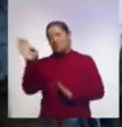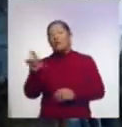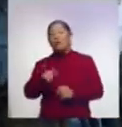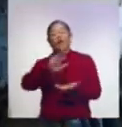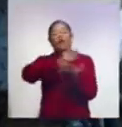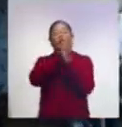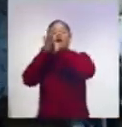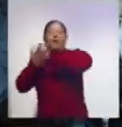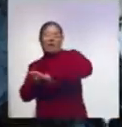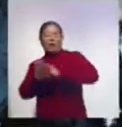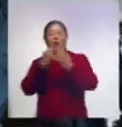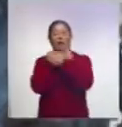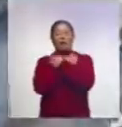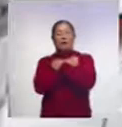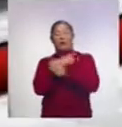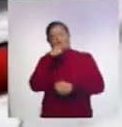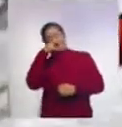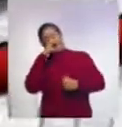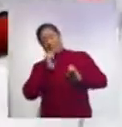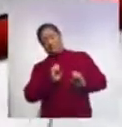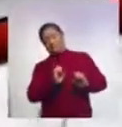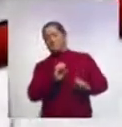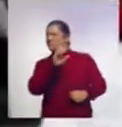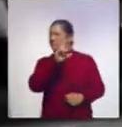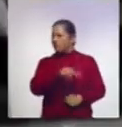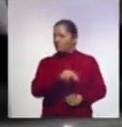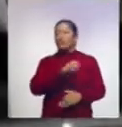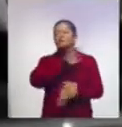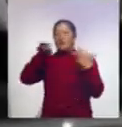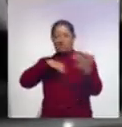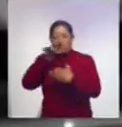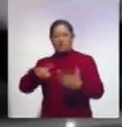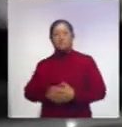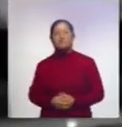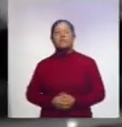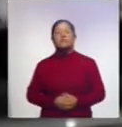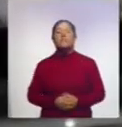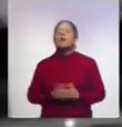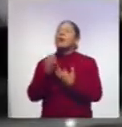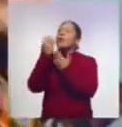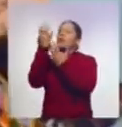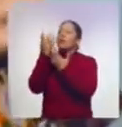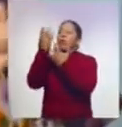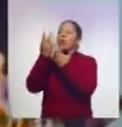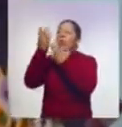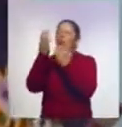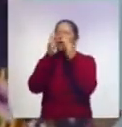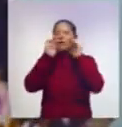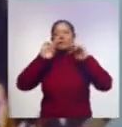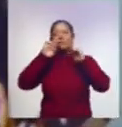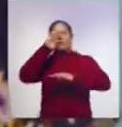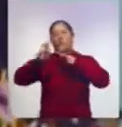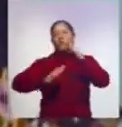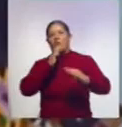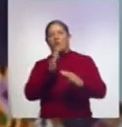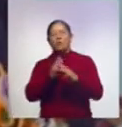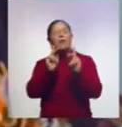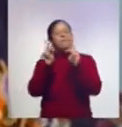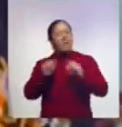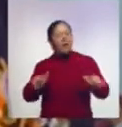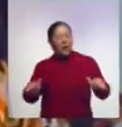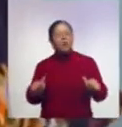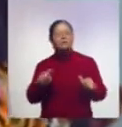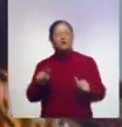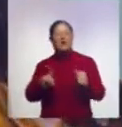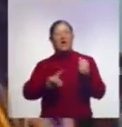la educación en un privilegio. Las esperanzas de un mundo más pacífico, con menos violencia y sin armas nucleares